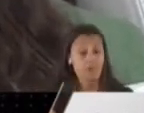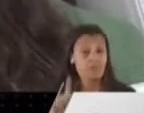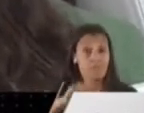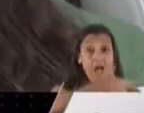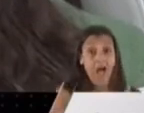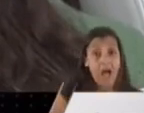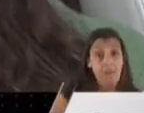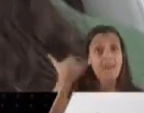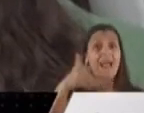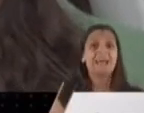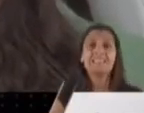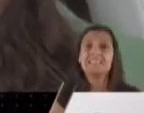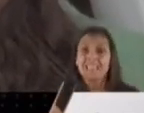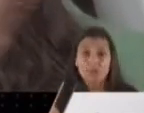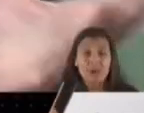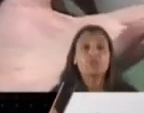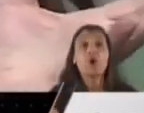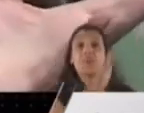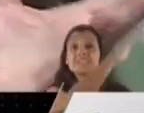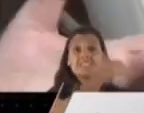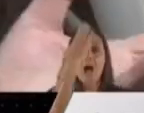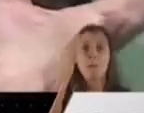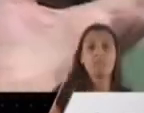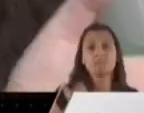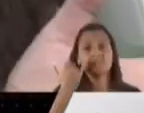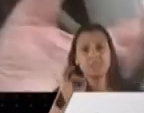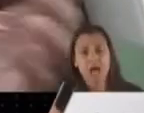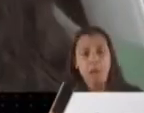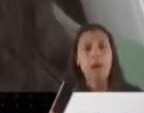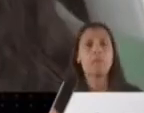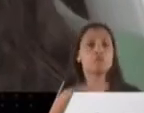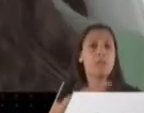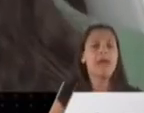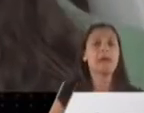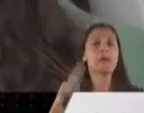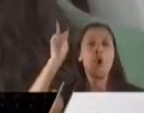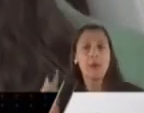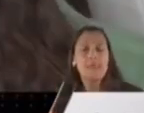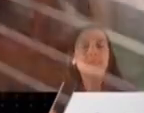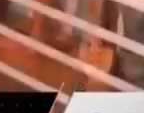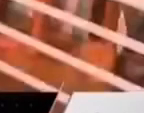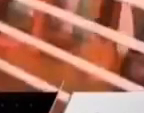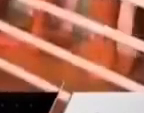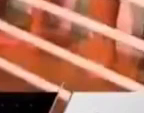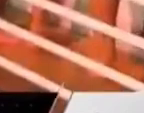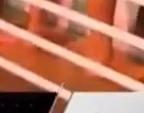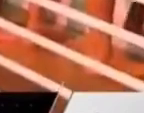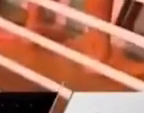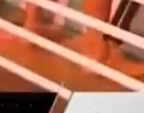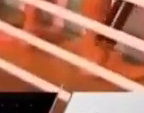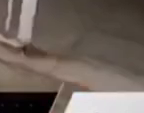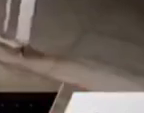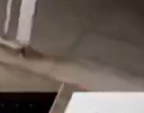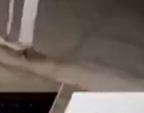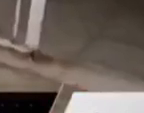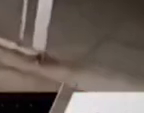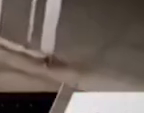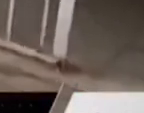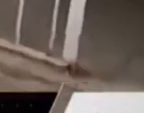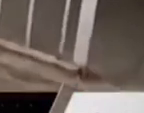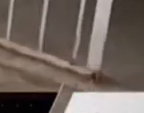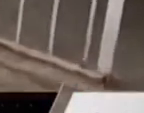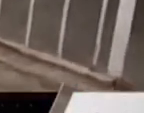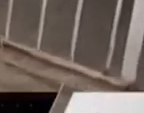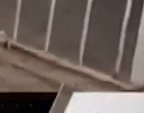pasos del gobierno en materia de seguridad en medio de lo que ustedes saben y hemos hablado ya en varias oportunidades es una escalada de